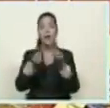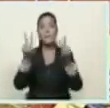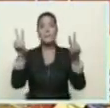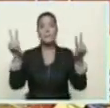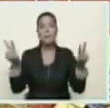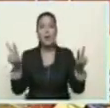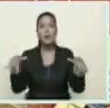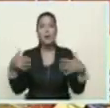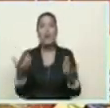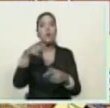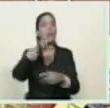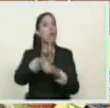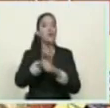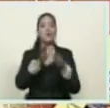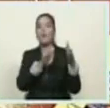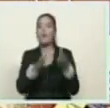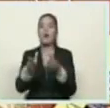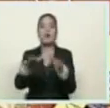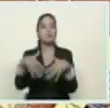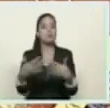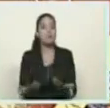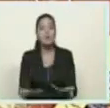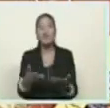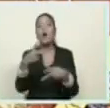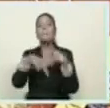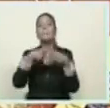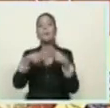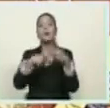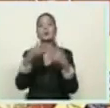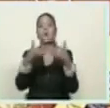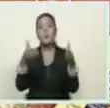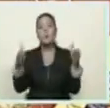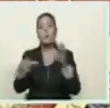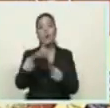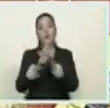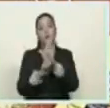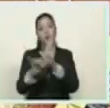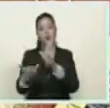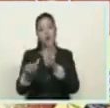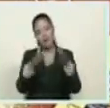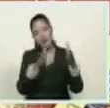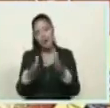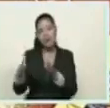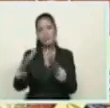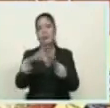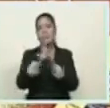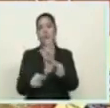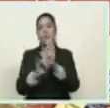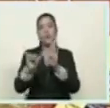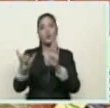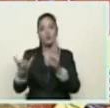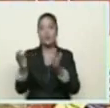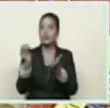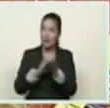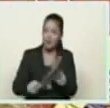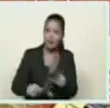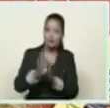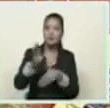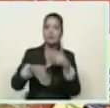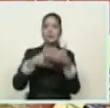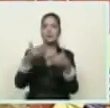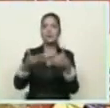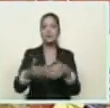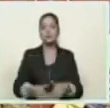era uno solo el camino del proceso popular constituyente el camino constituyente de regeneración